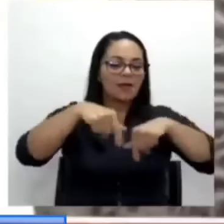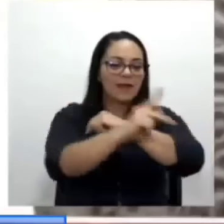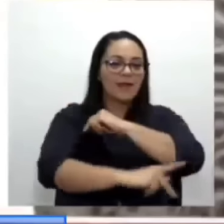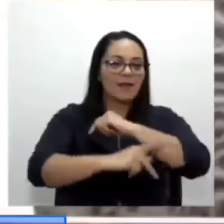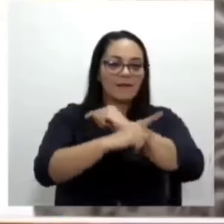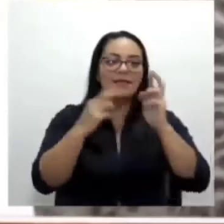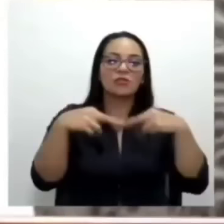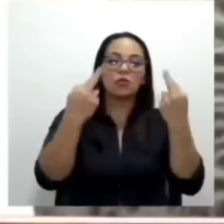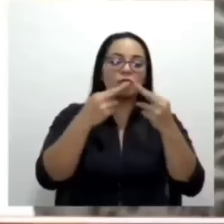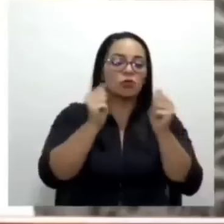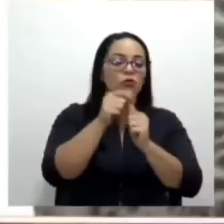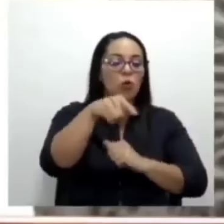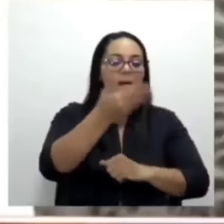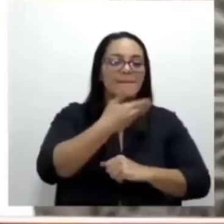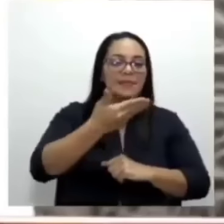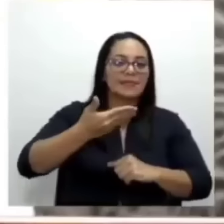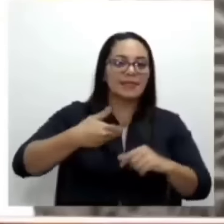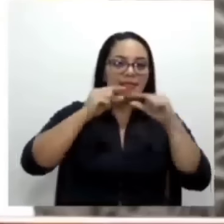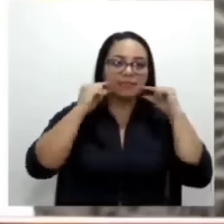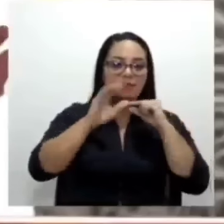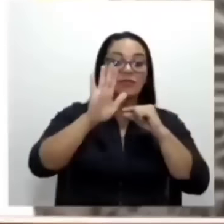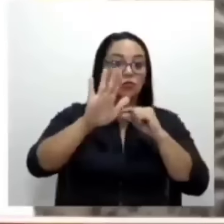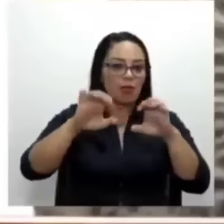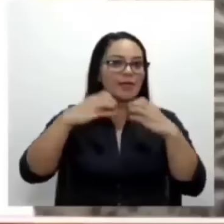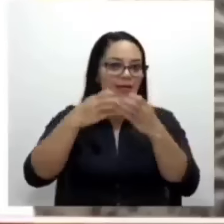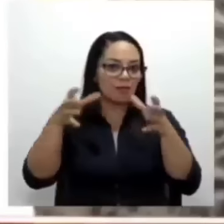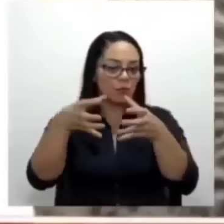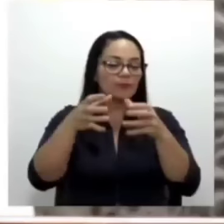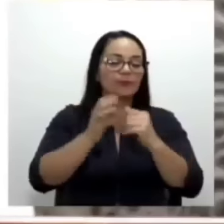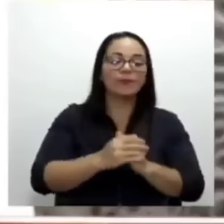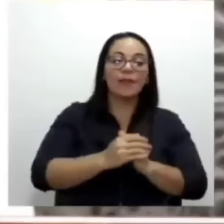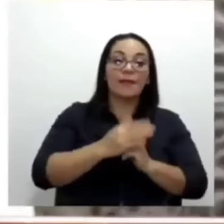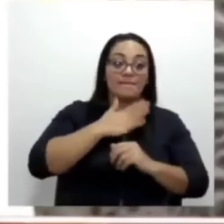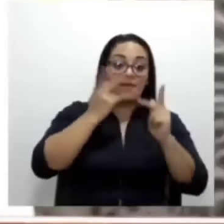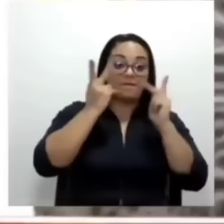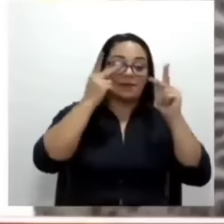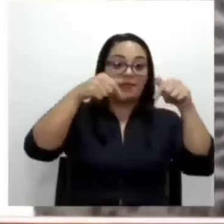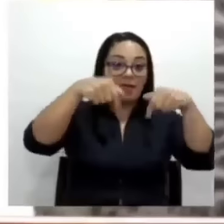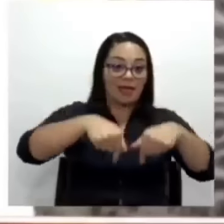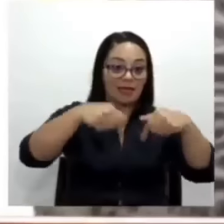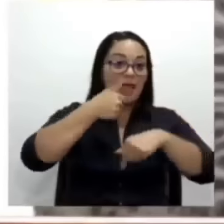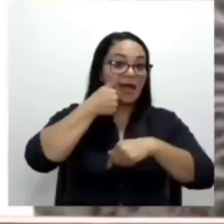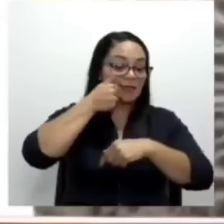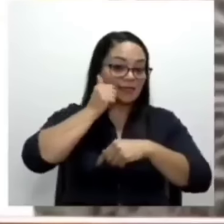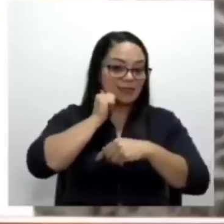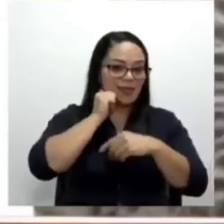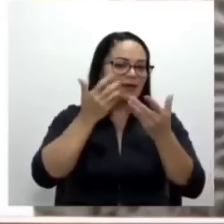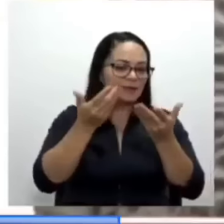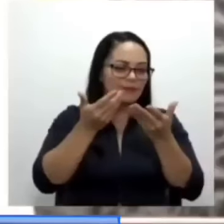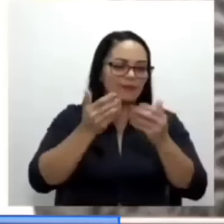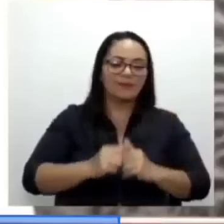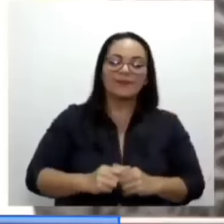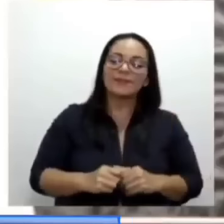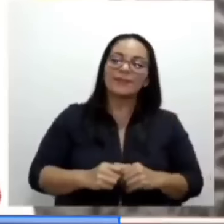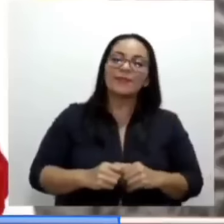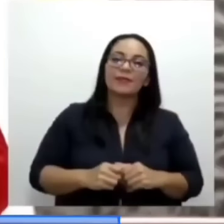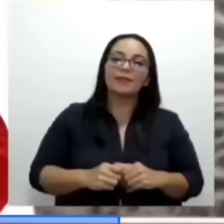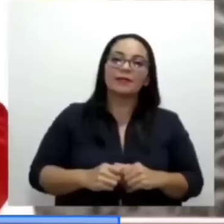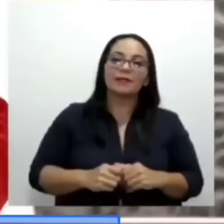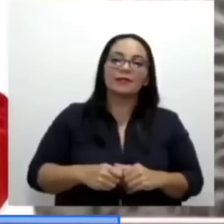con el presidente Chávez y su equipo. Y durante mi visita aquí ayer, he estado